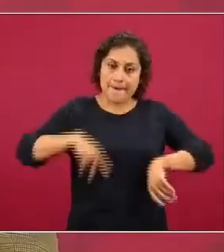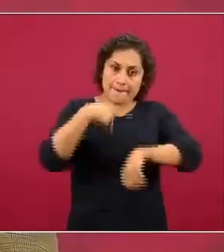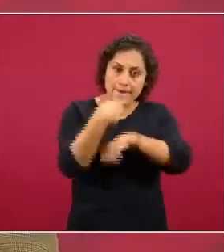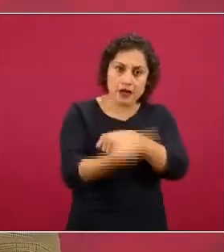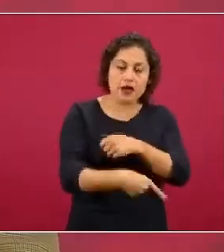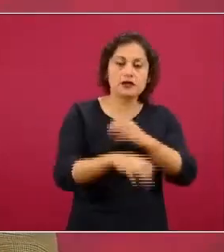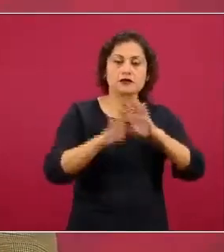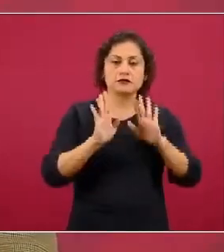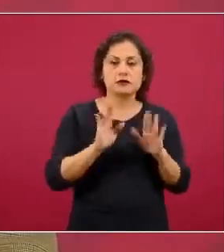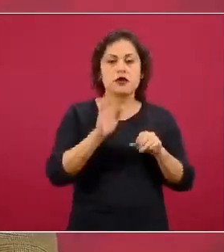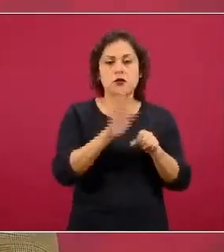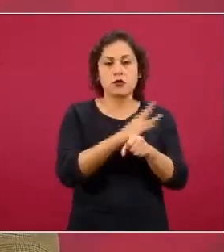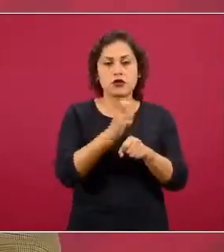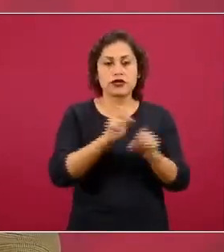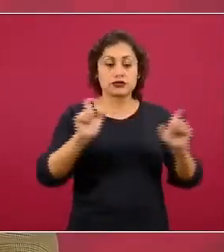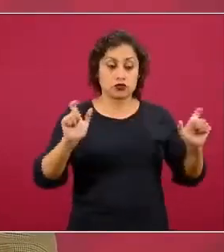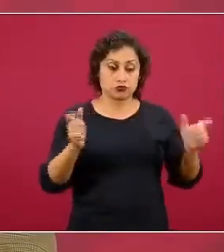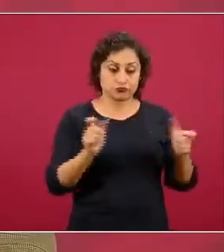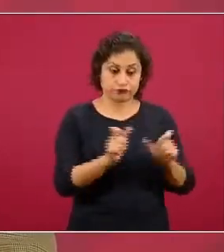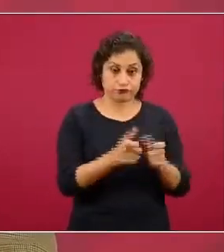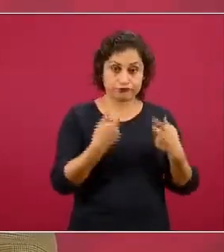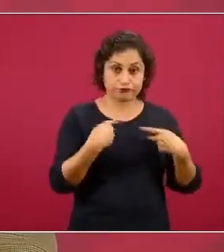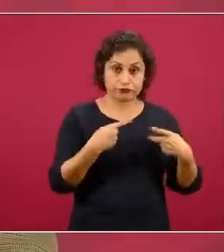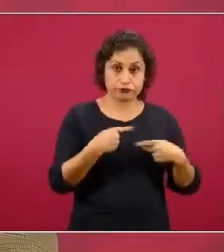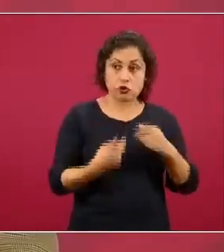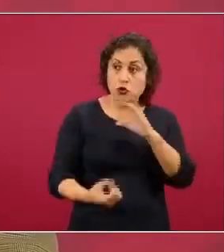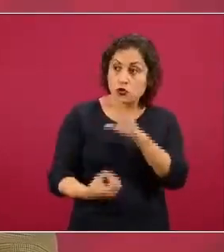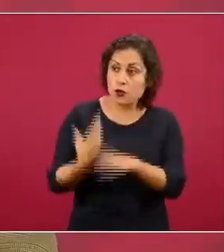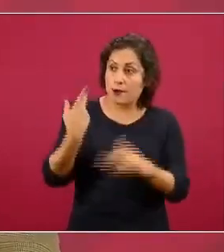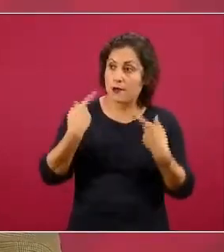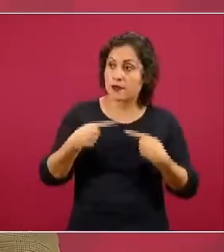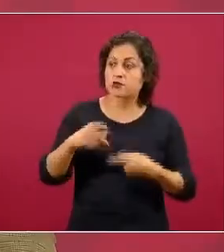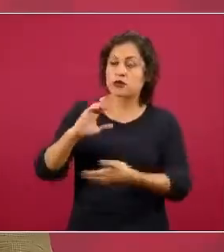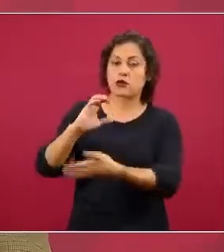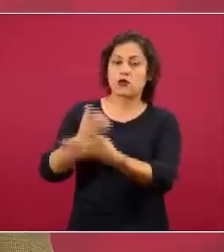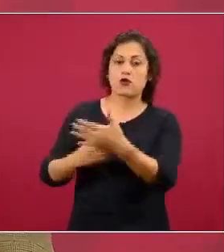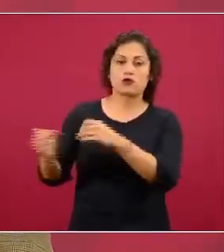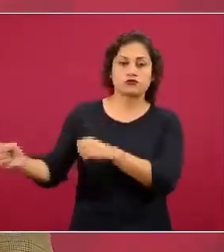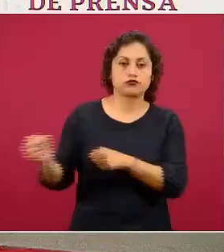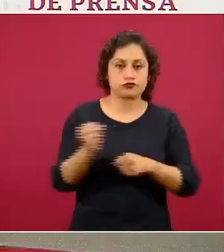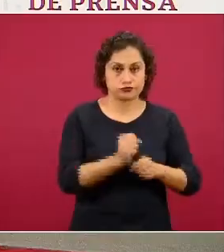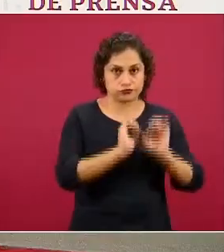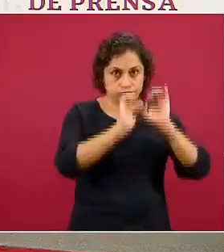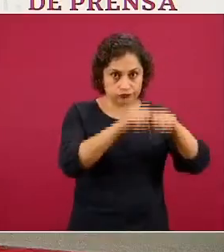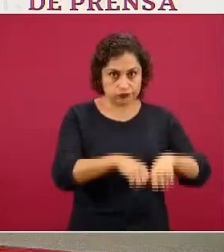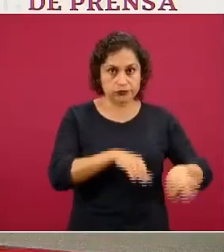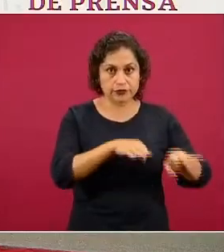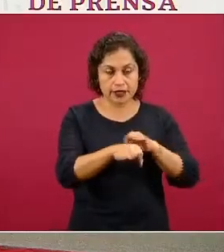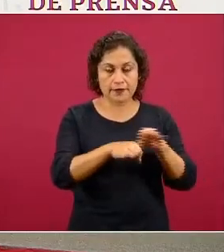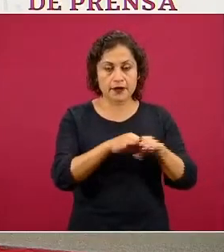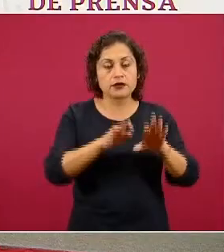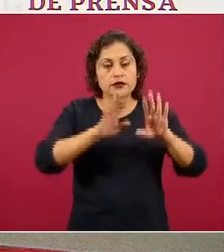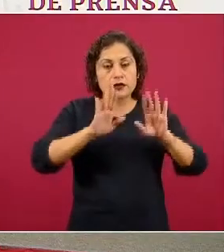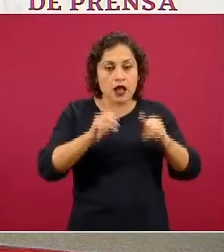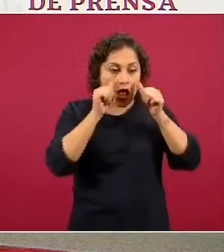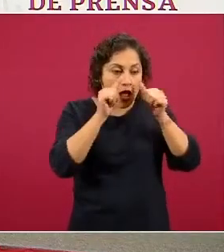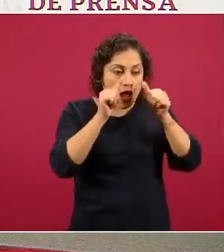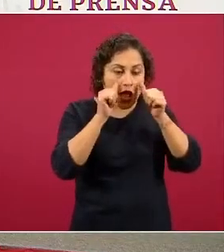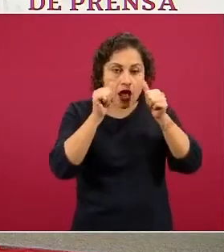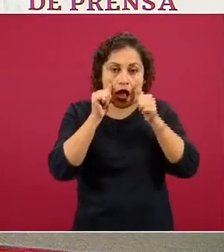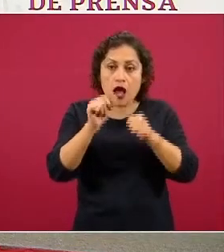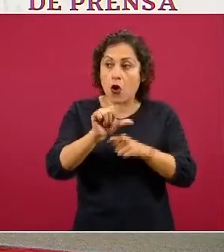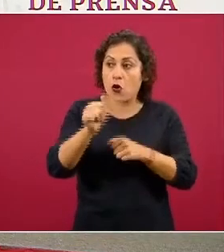mermó mucho la cantidad de personal y se tuvo que contratar, ¿no? Y claramente pues se sigue tratando de cubrir más contratos,